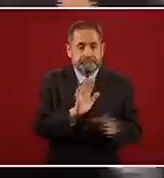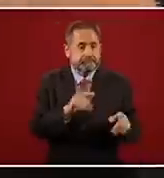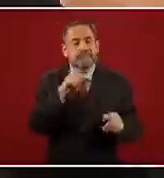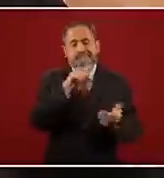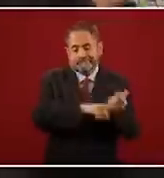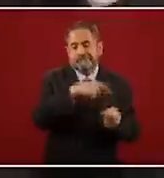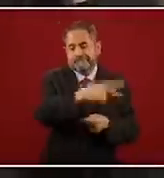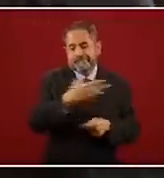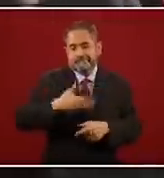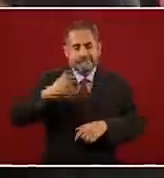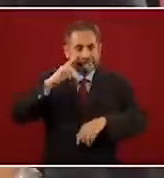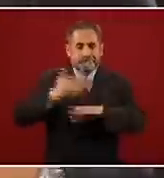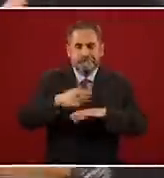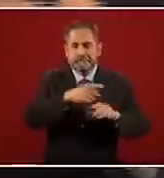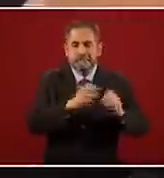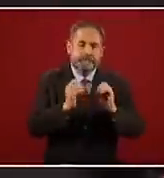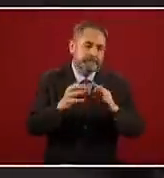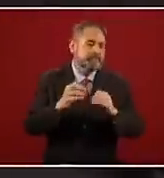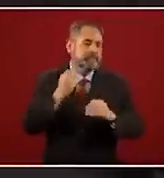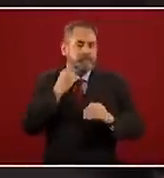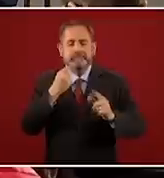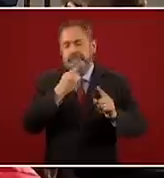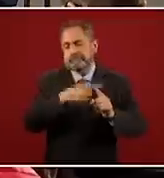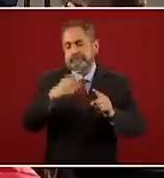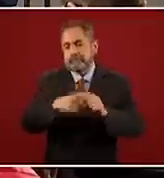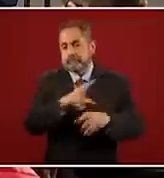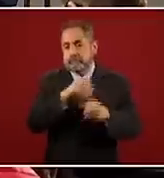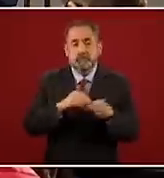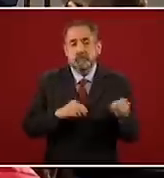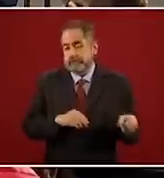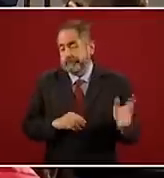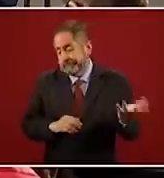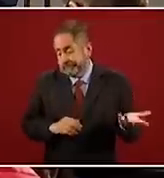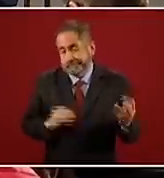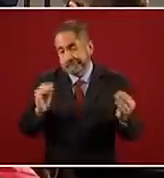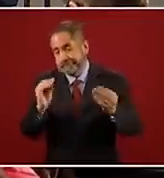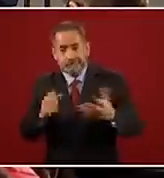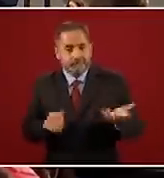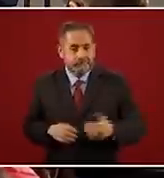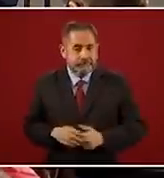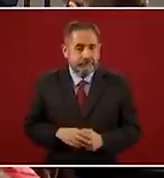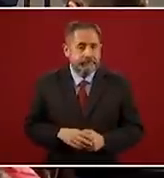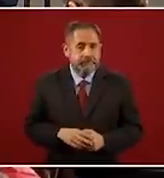tienen despachos de abogados, incluso